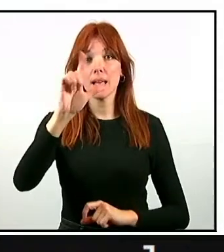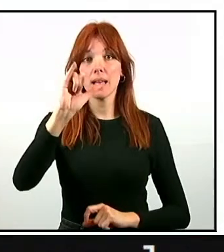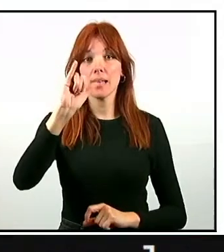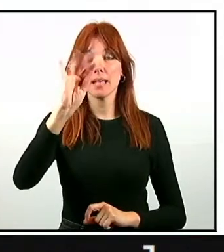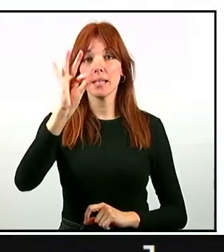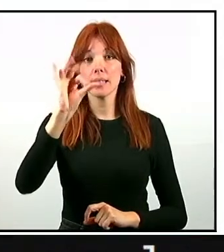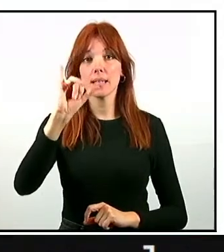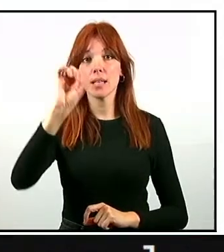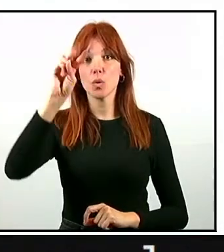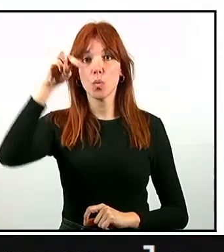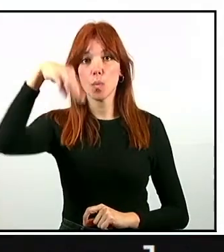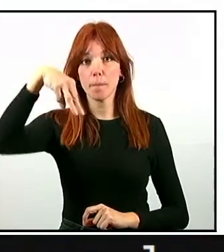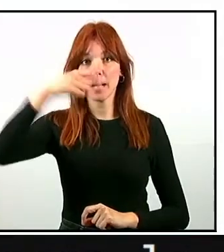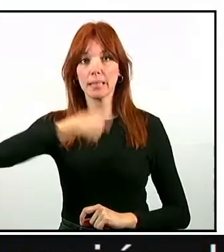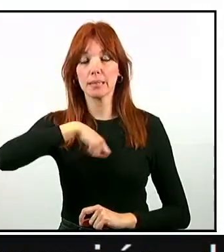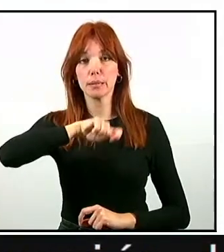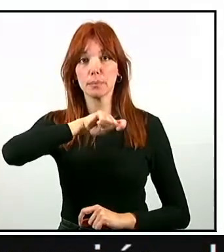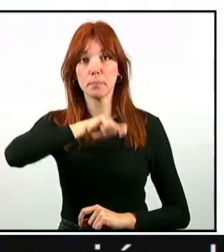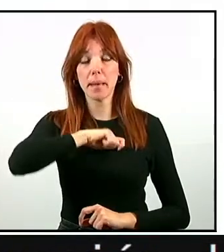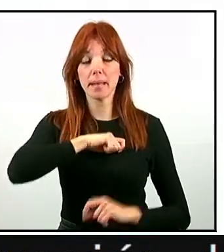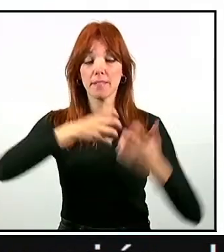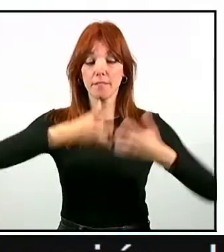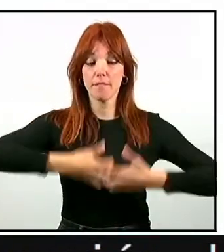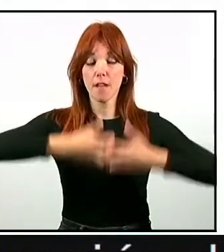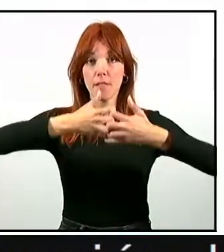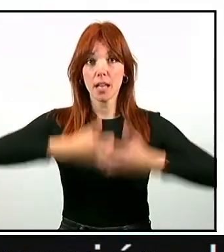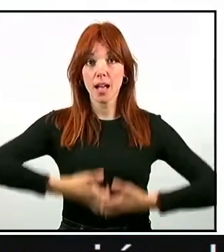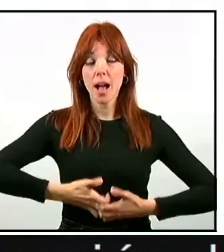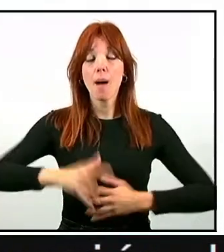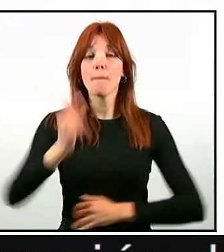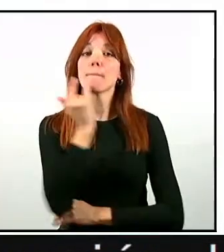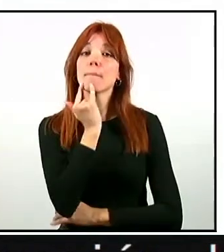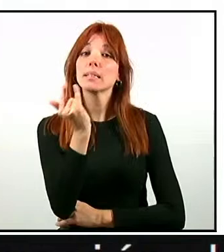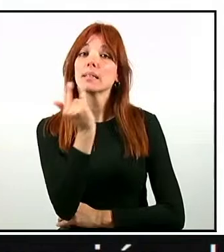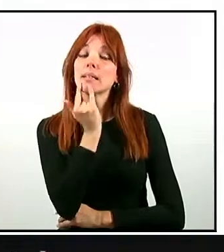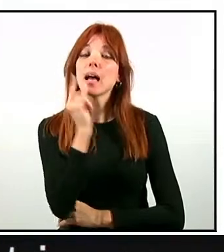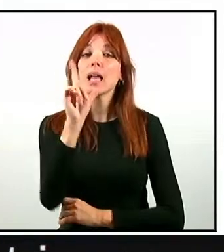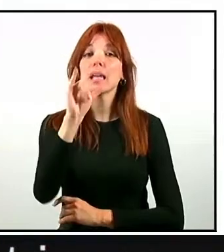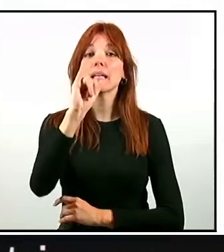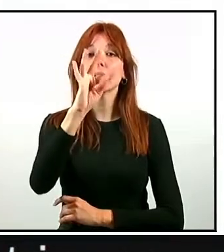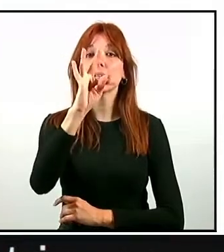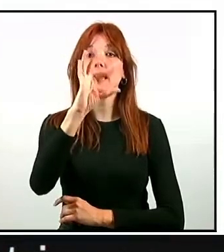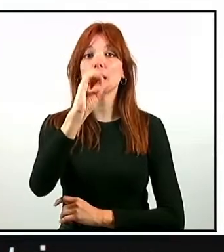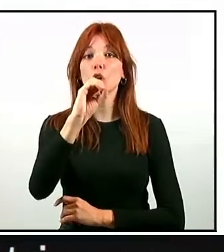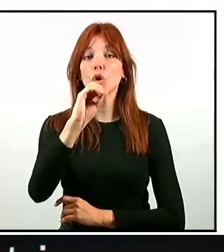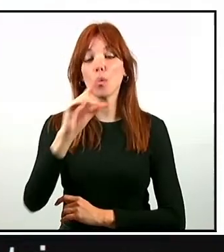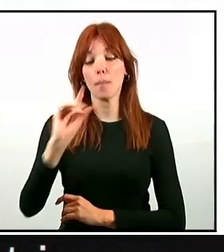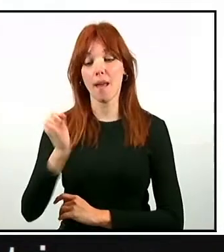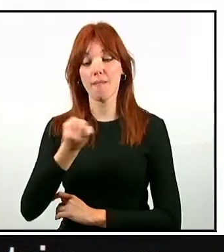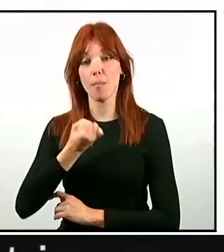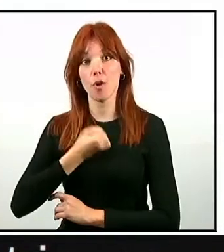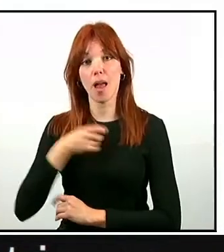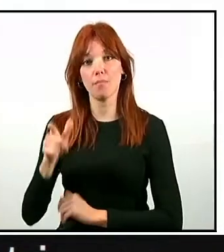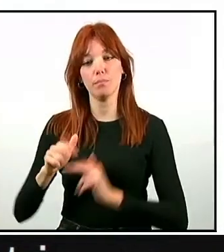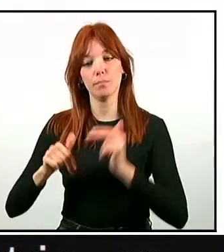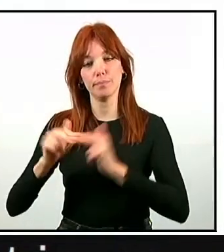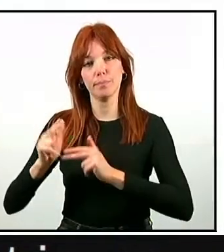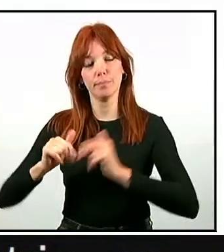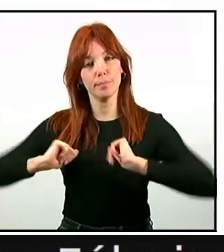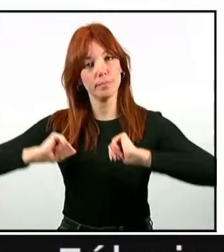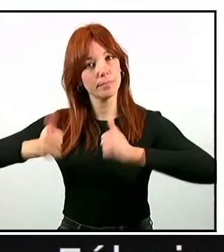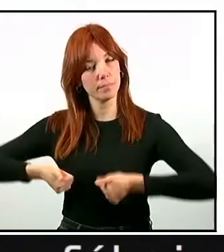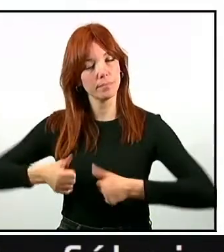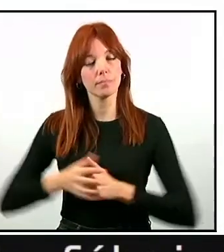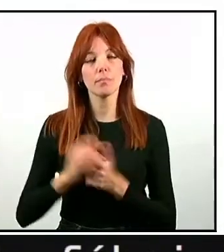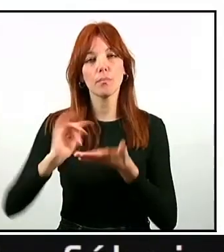la construcción de la fábrica de baterías de iones de litio en Navalmoral de la Mata. Este proyecto de fábrica de